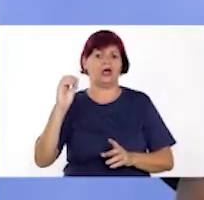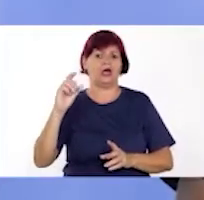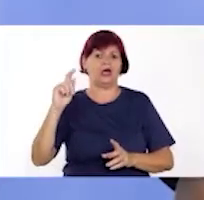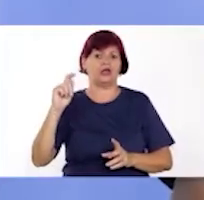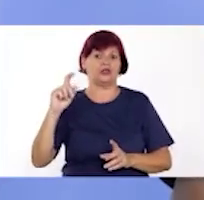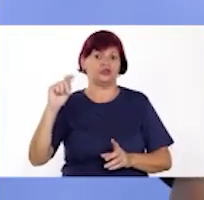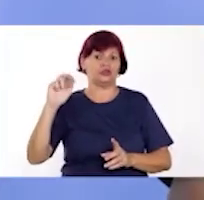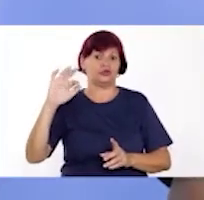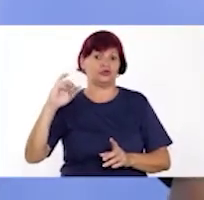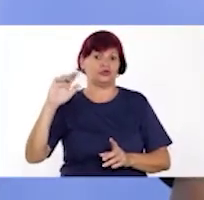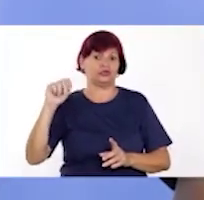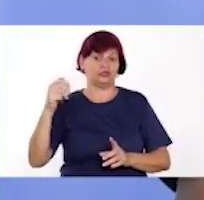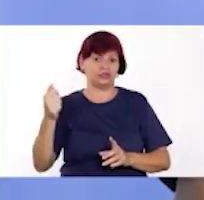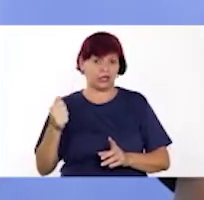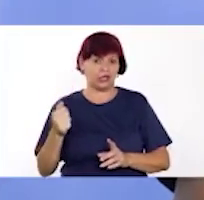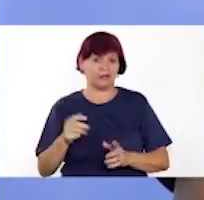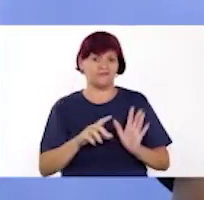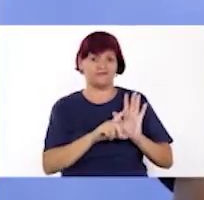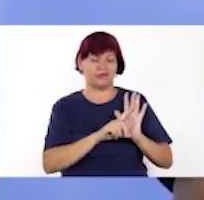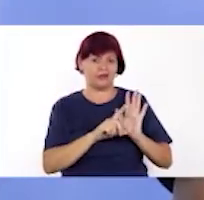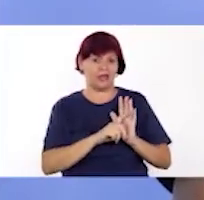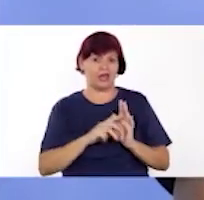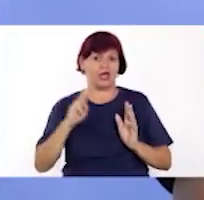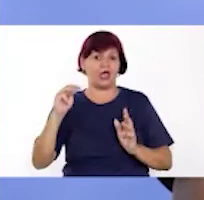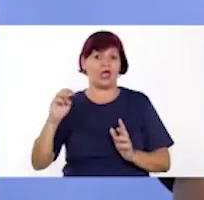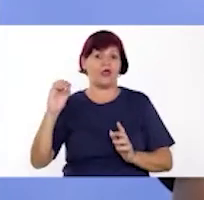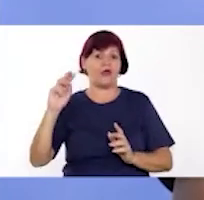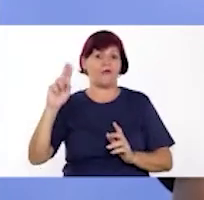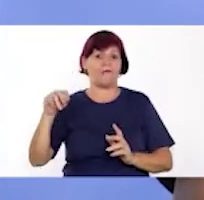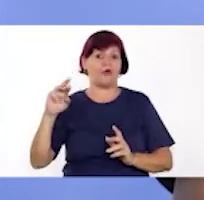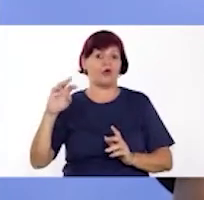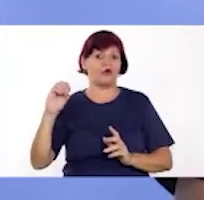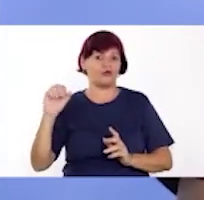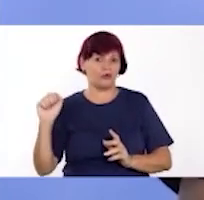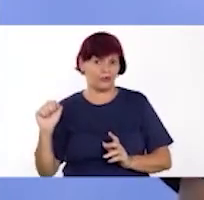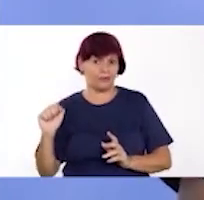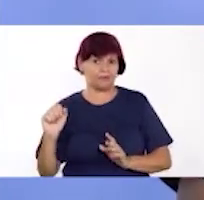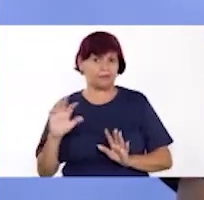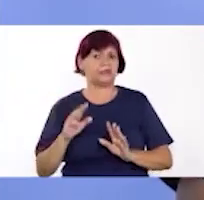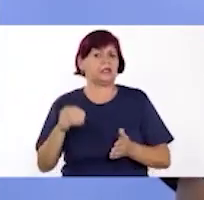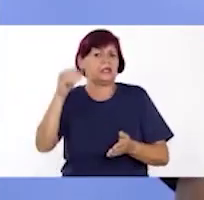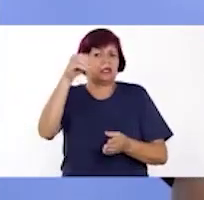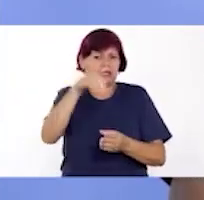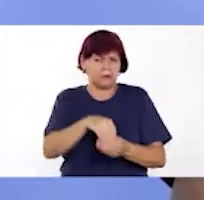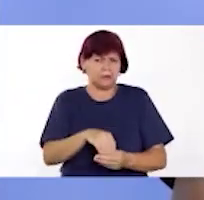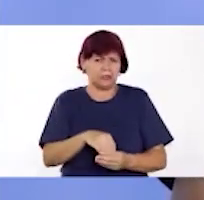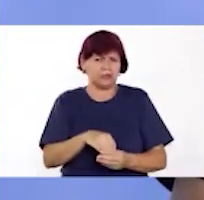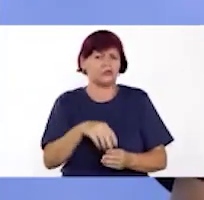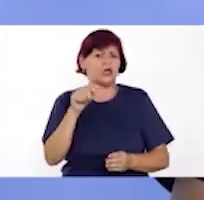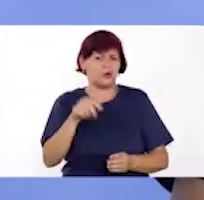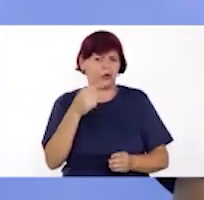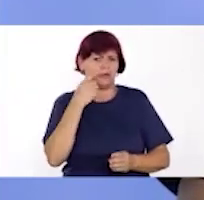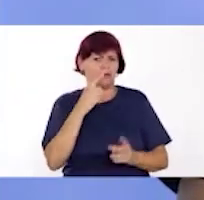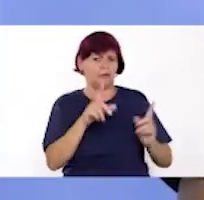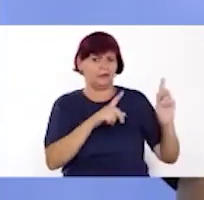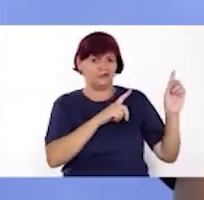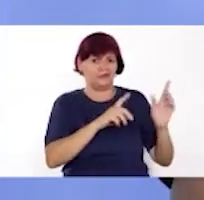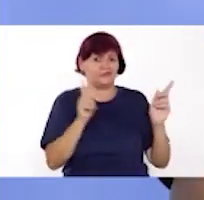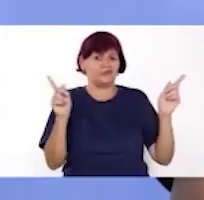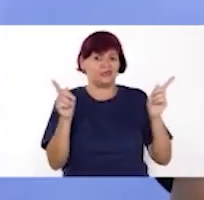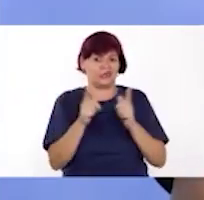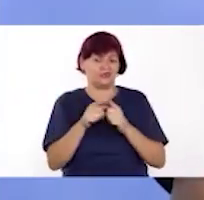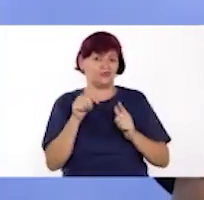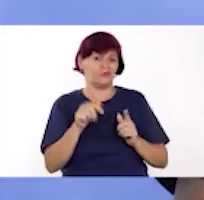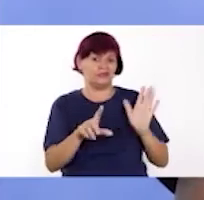Monroe y la han pretendido reinstalar. Veamos ahora el siguiente material